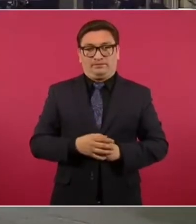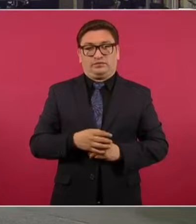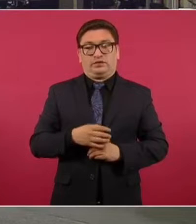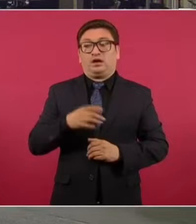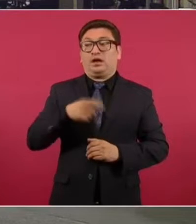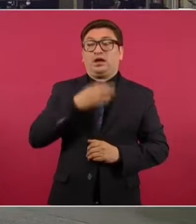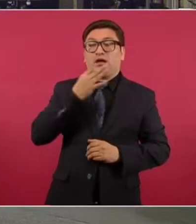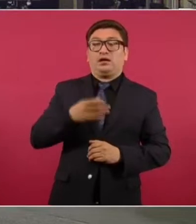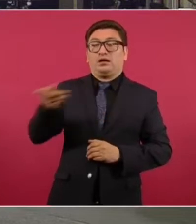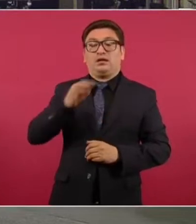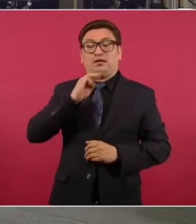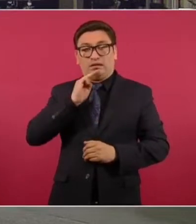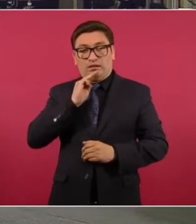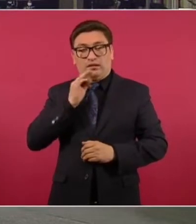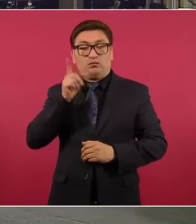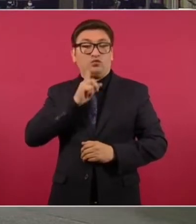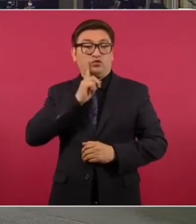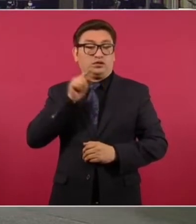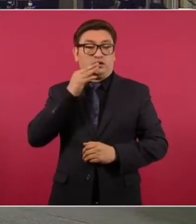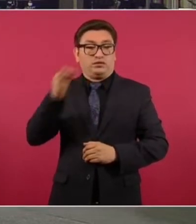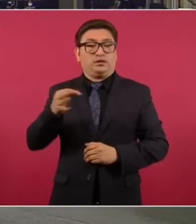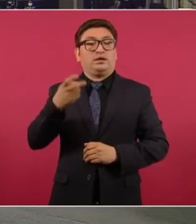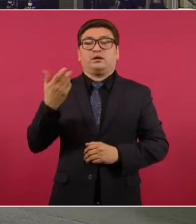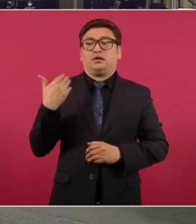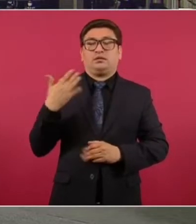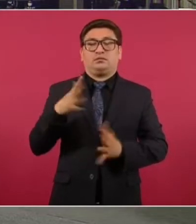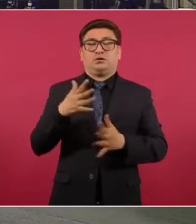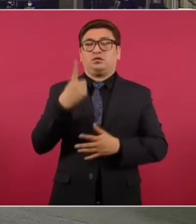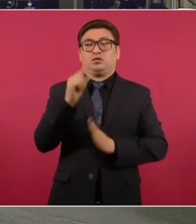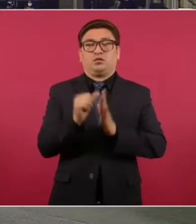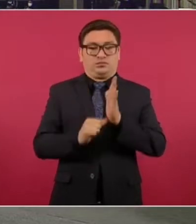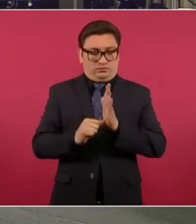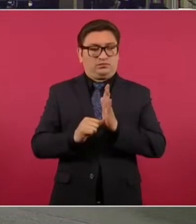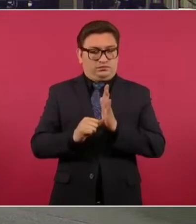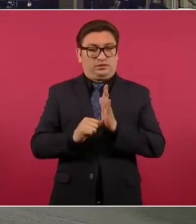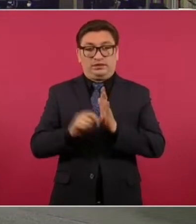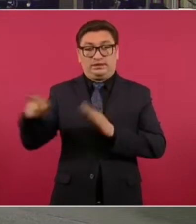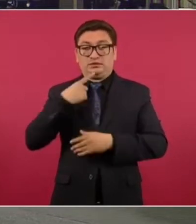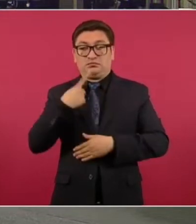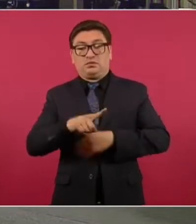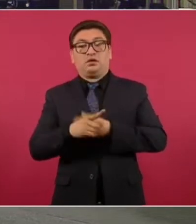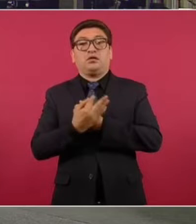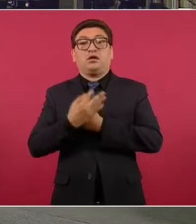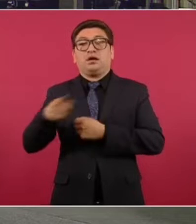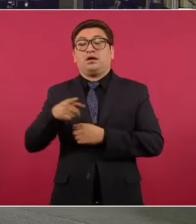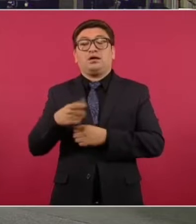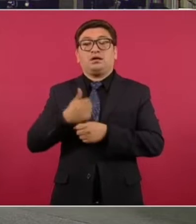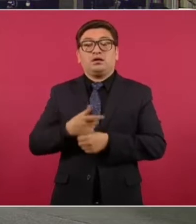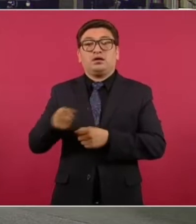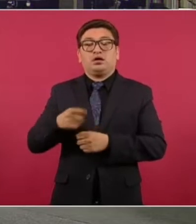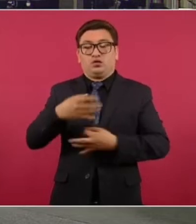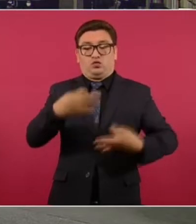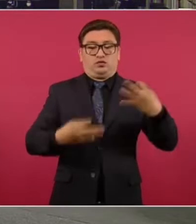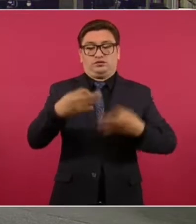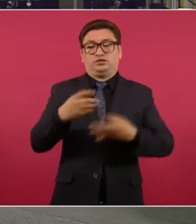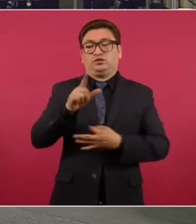a su madre, a la señora. Para no ir muy lejos, hace poco más de un mes, y pese a un amparo concedido a las víctimas, la jueza Luz Helena